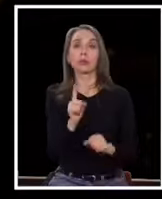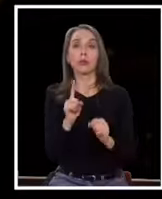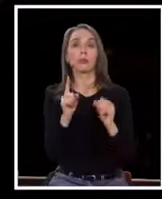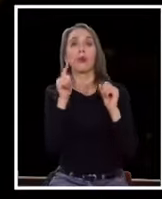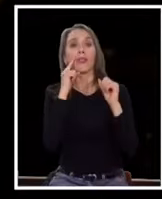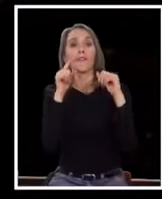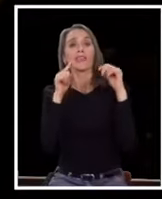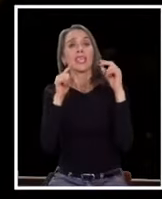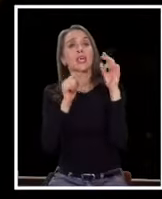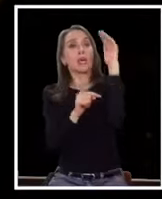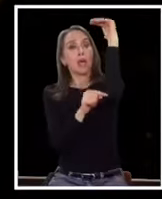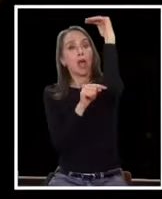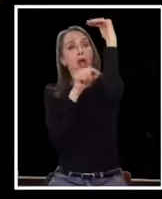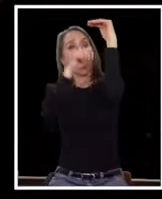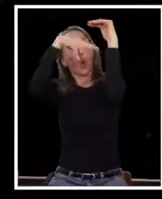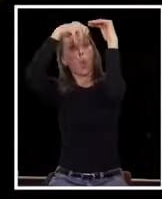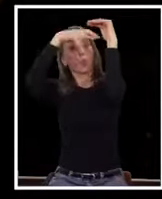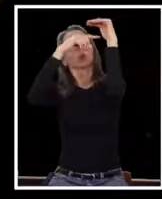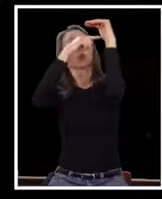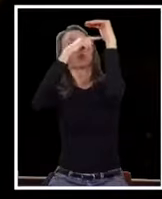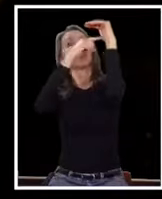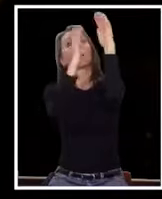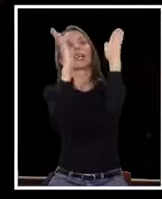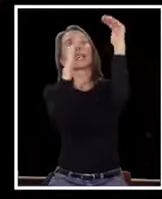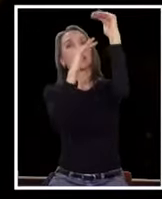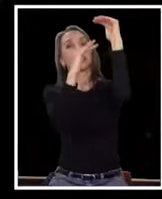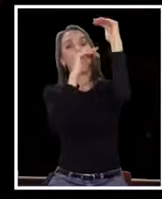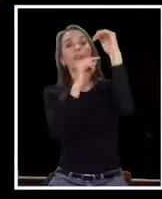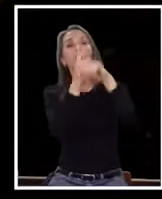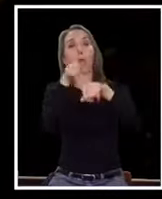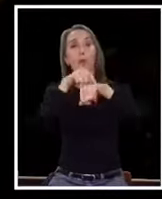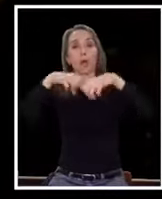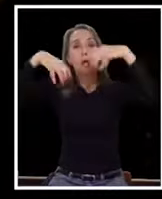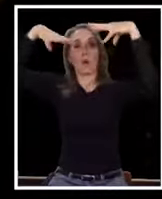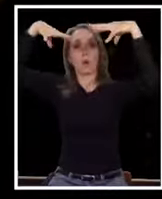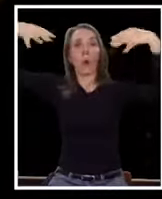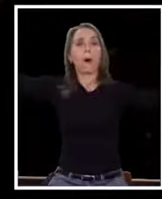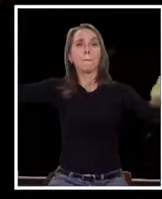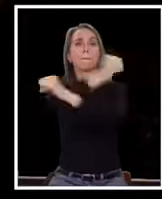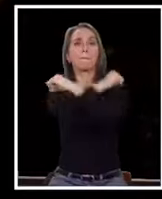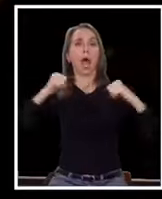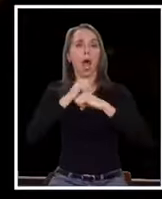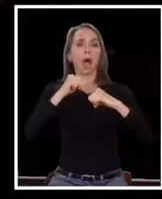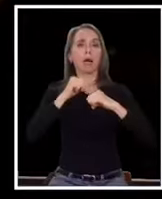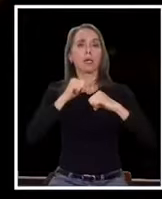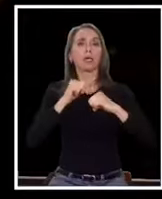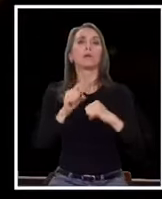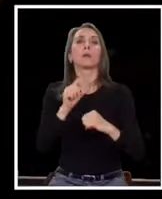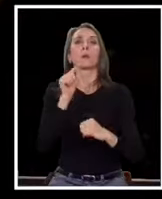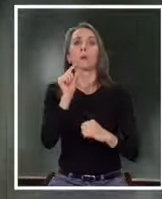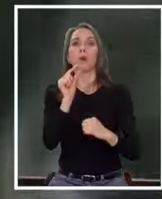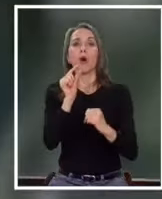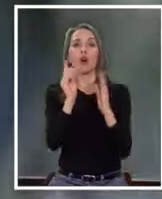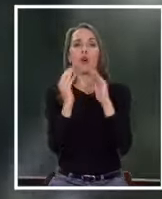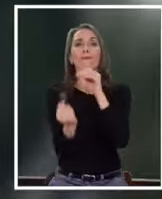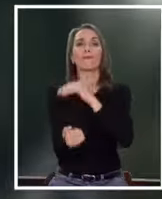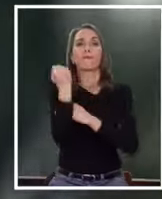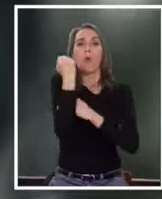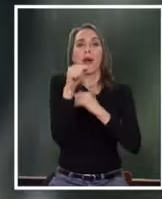transformadores. Dan la luz, dura una hora y explotan, porque es muy poca la capacidad que hay.